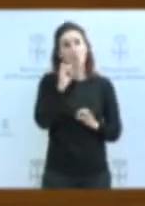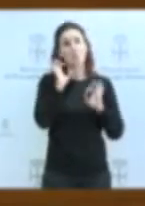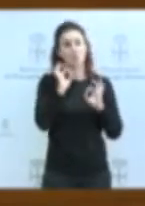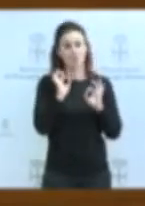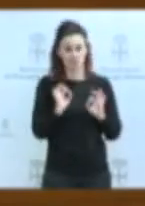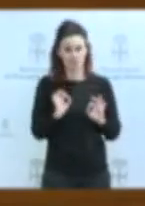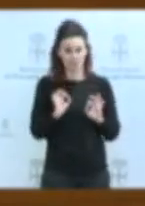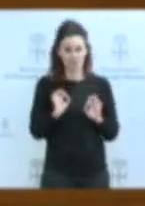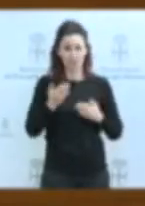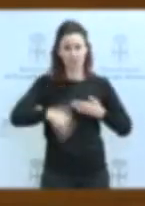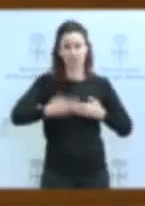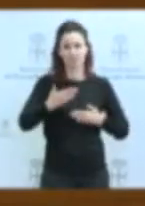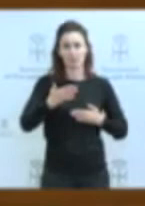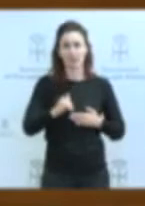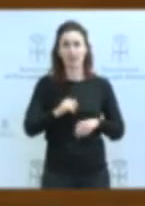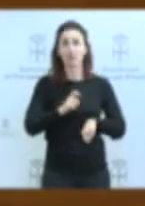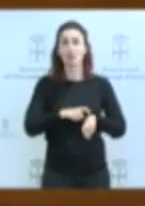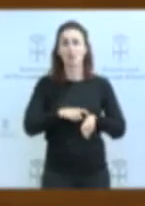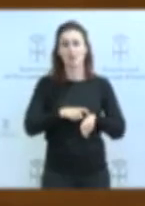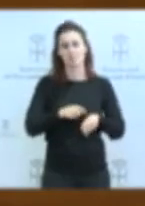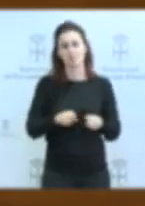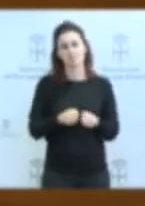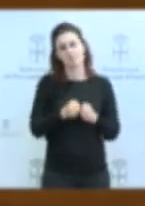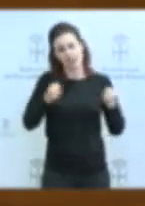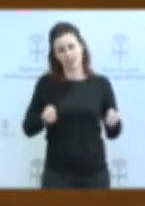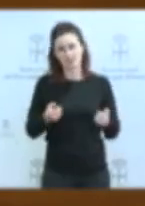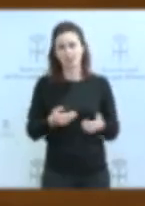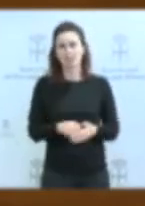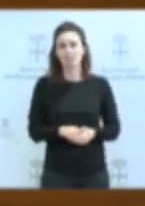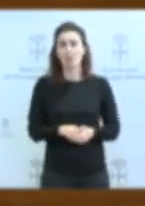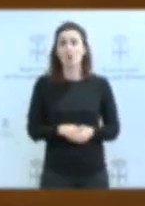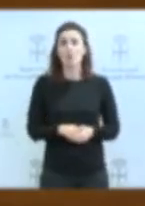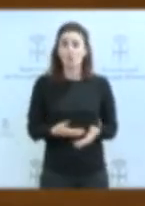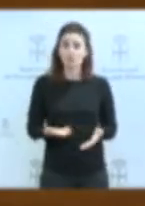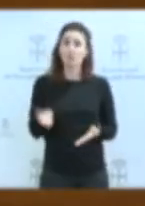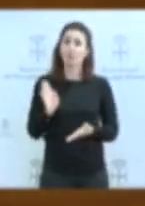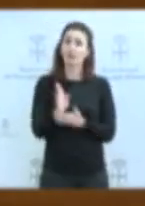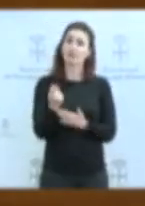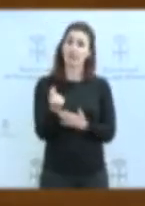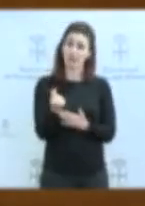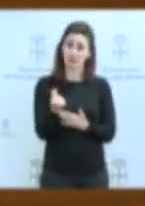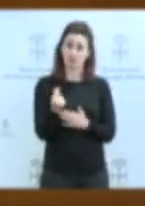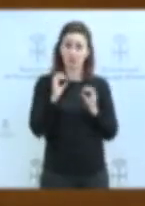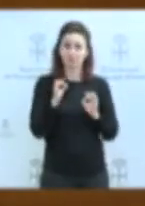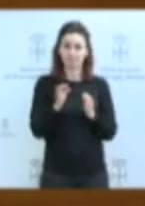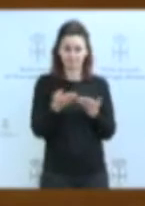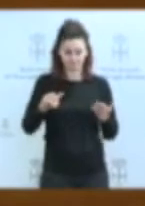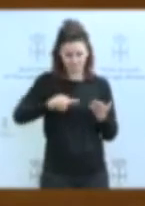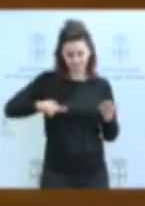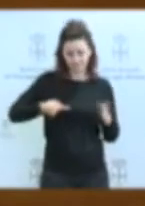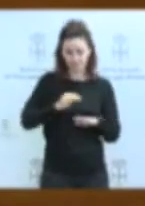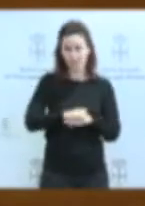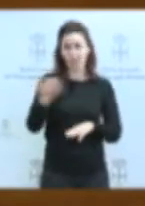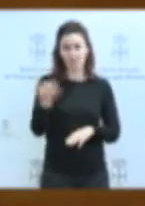operaciones, lógicamente la oferta económica con las limitaciones que se establecen en las bases y la propuesta de acciones